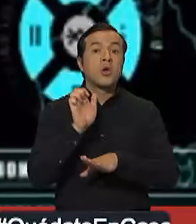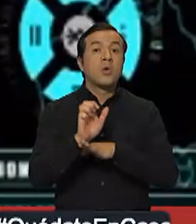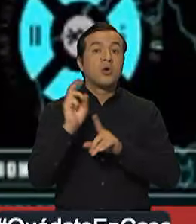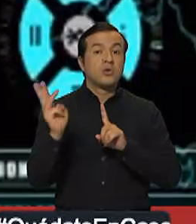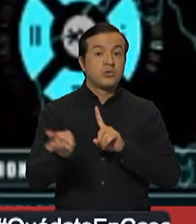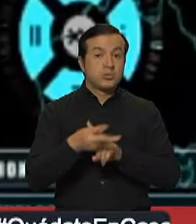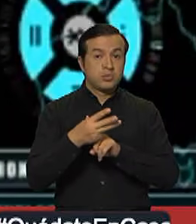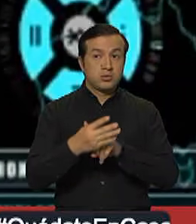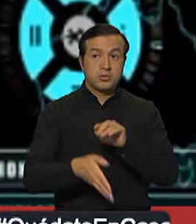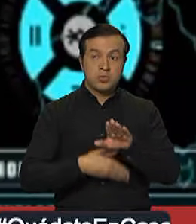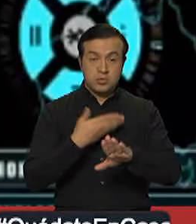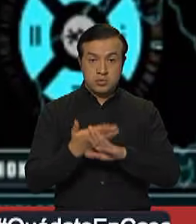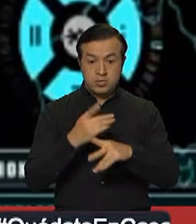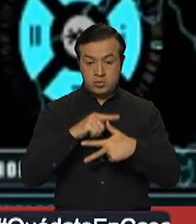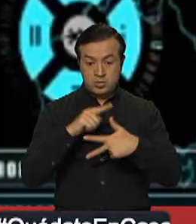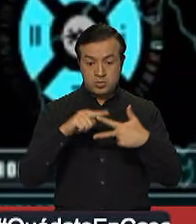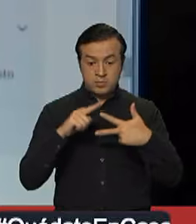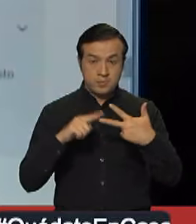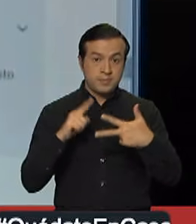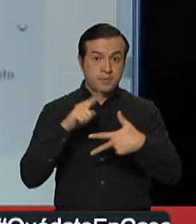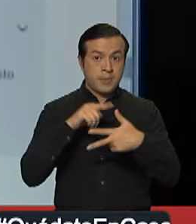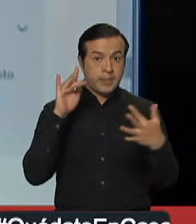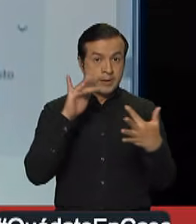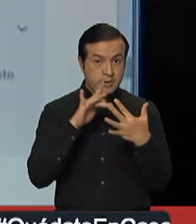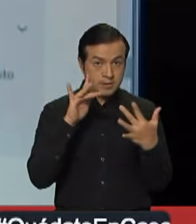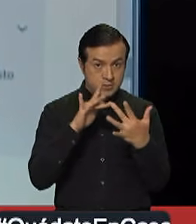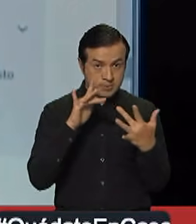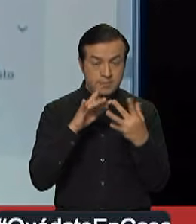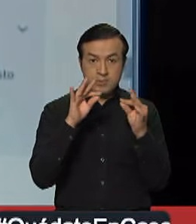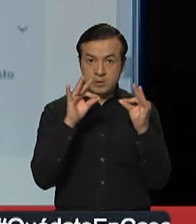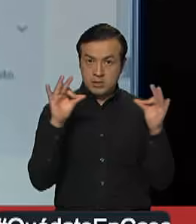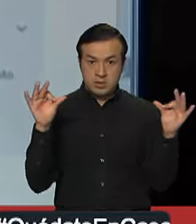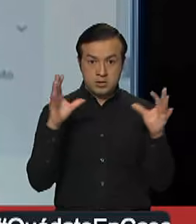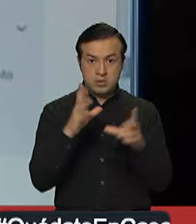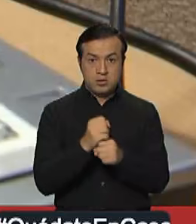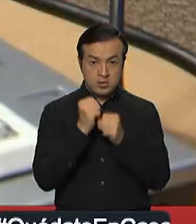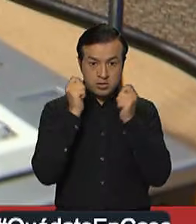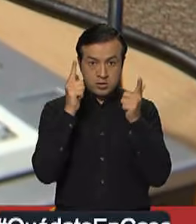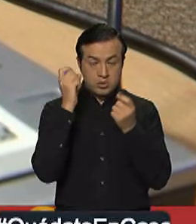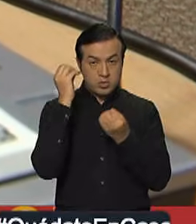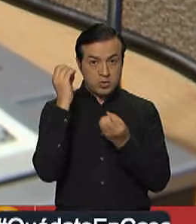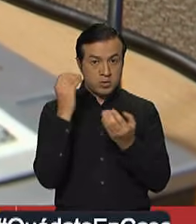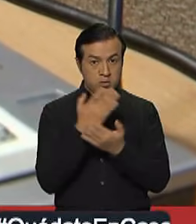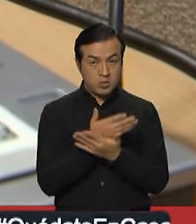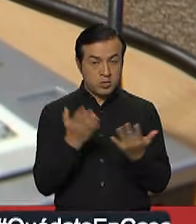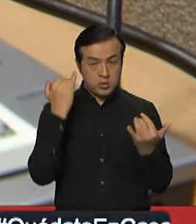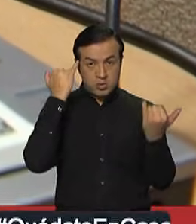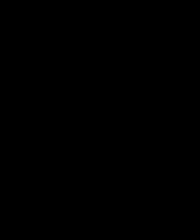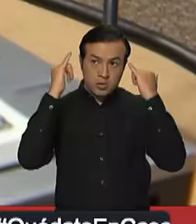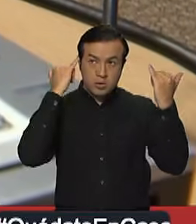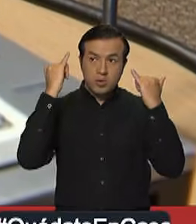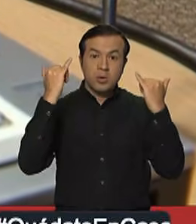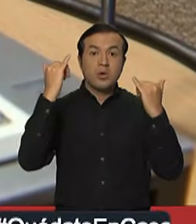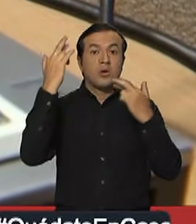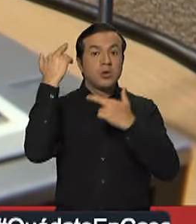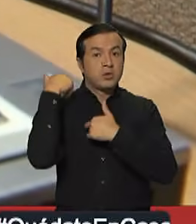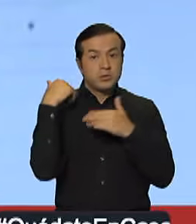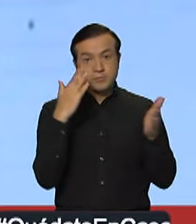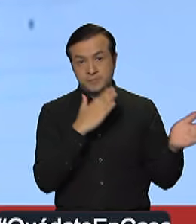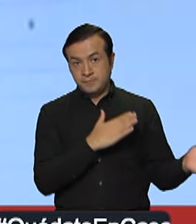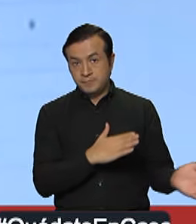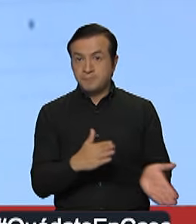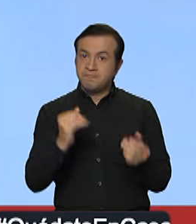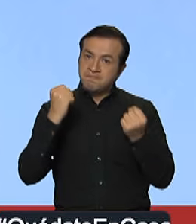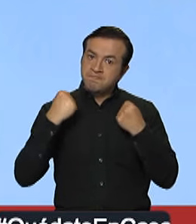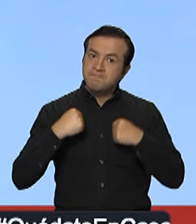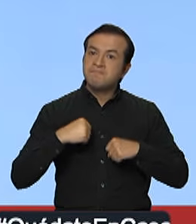que se sustenta en tres ejes: conectividad, eficiencia y seguridad de la información, innovación y competitividad. Con este